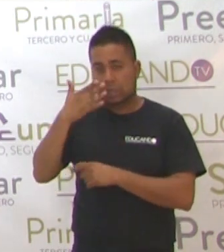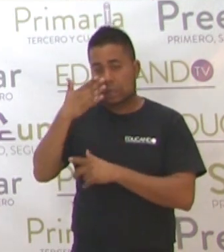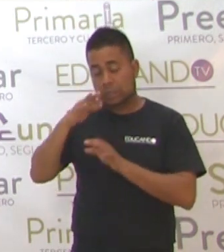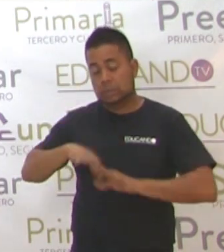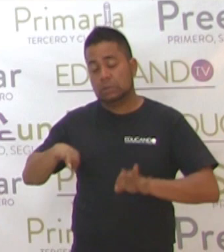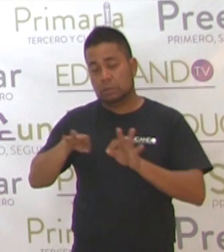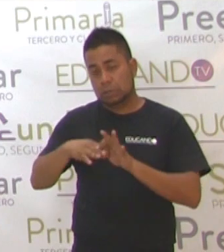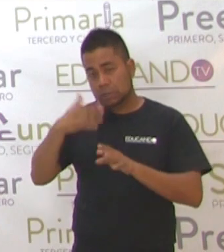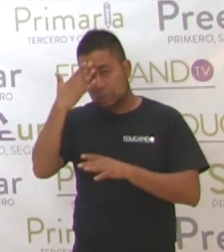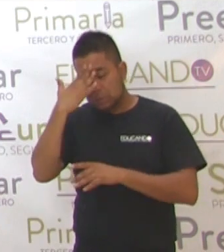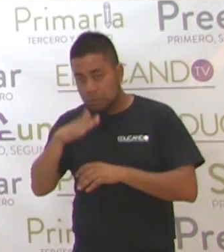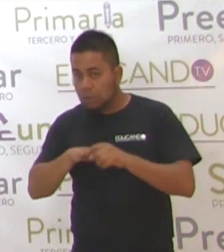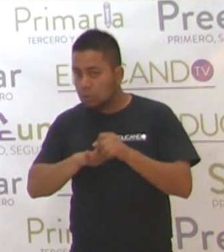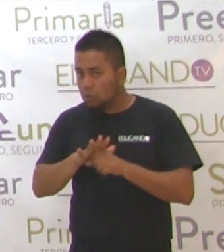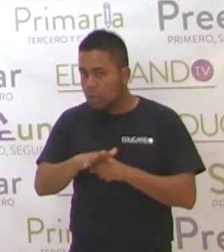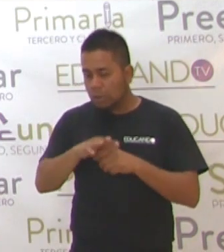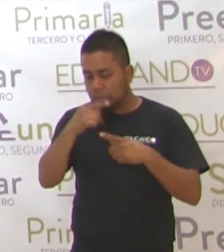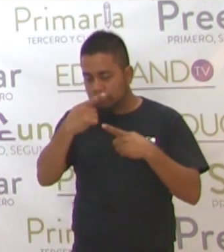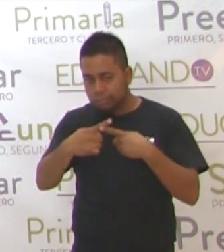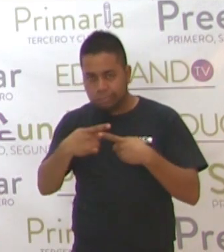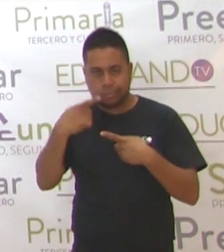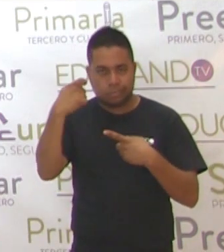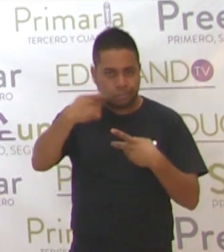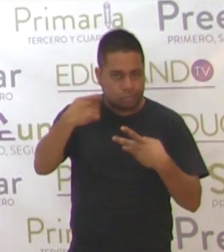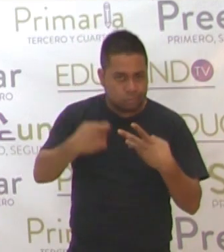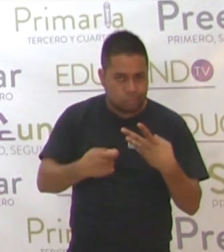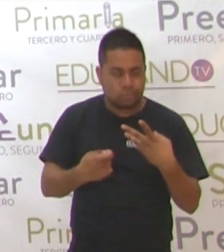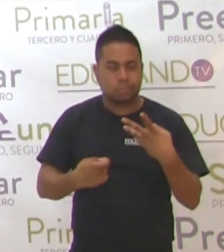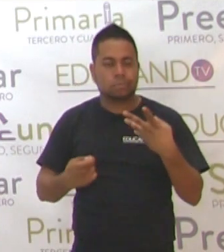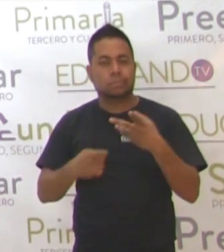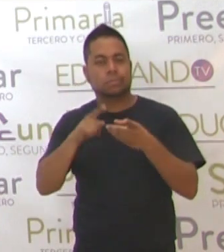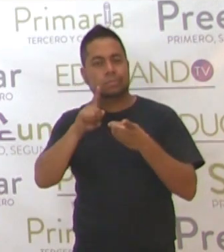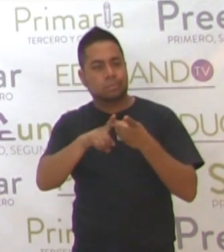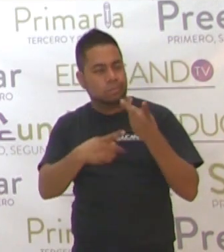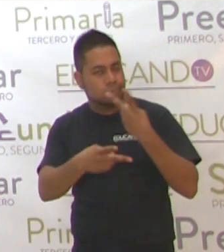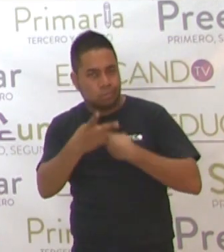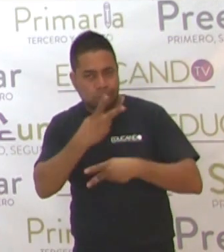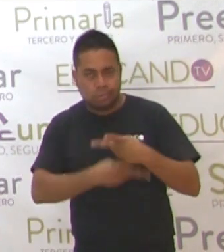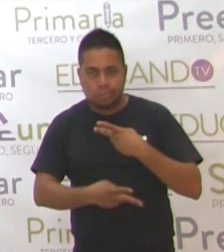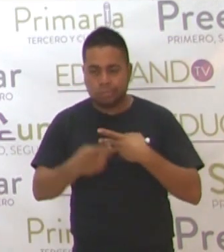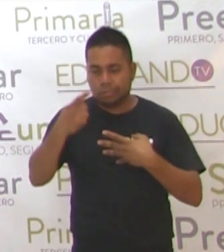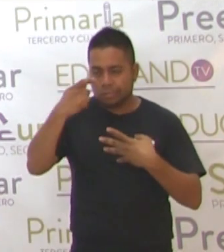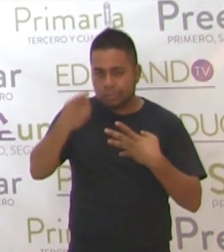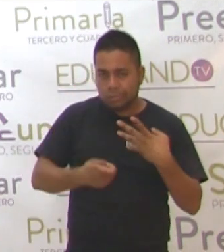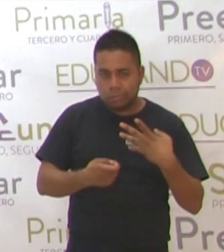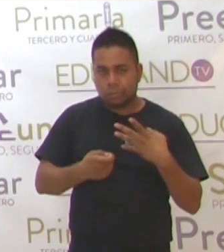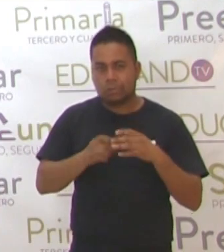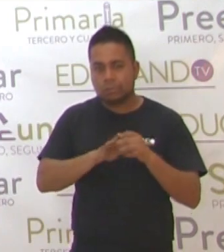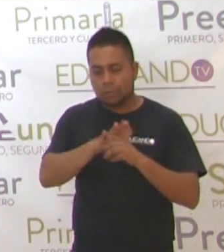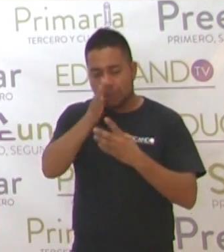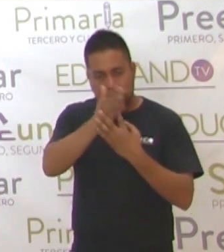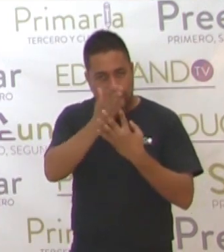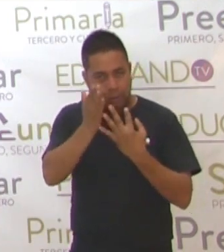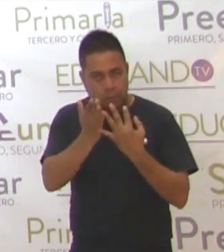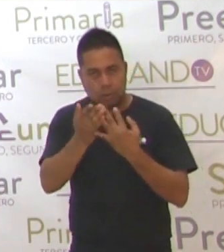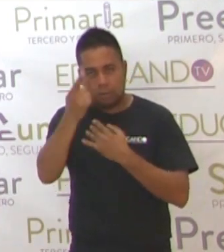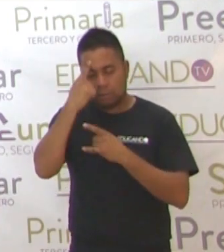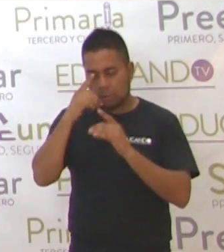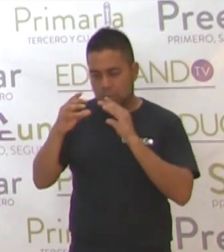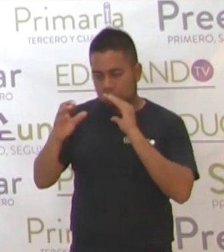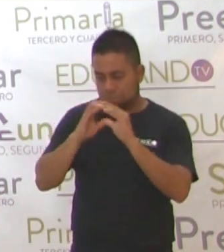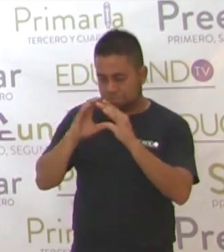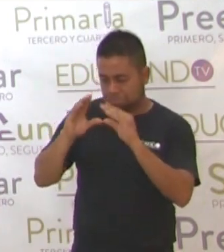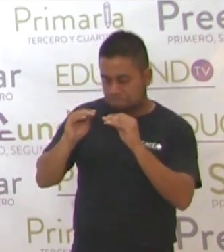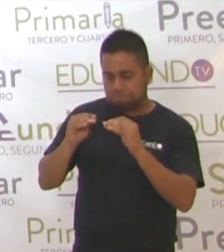provienen qué clasificación tienen para saber cuándo utilizarlos y así poder tener una comunicación más fluida mucha atención